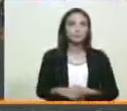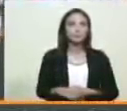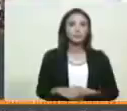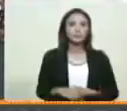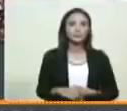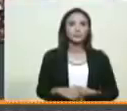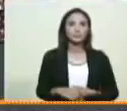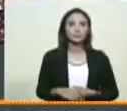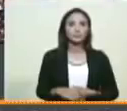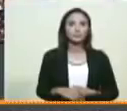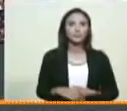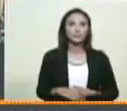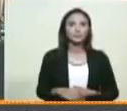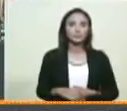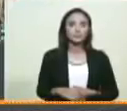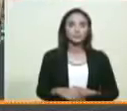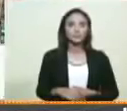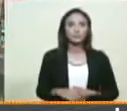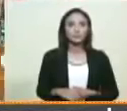Vamos a darle un saludo al JUPB,